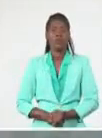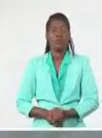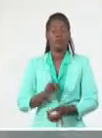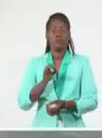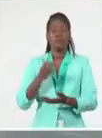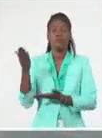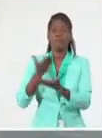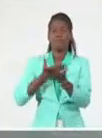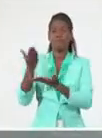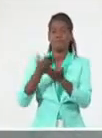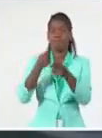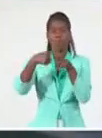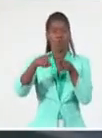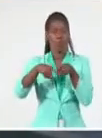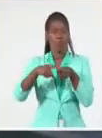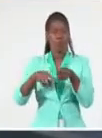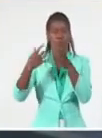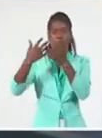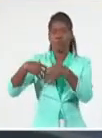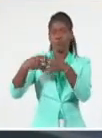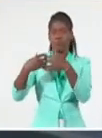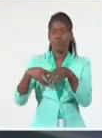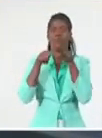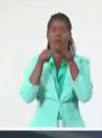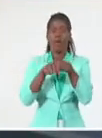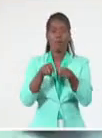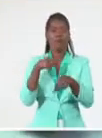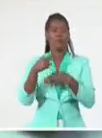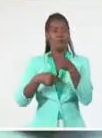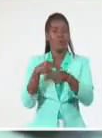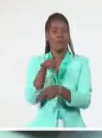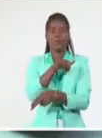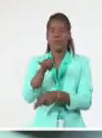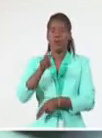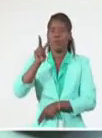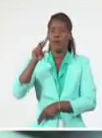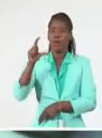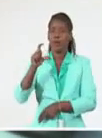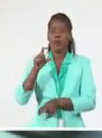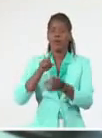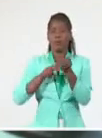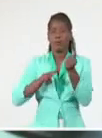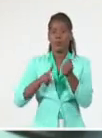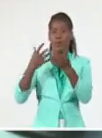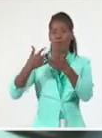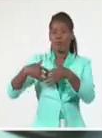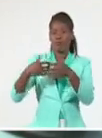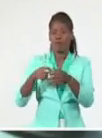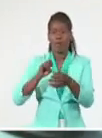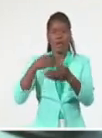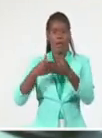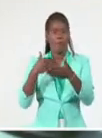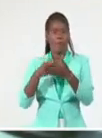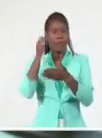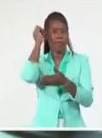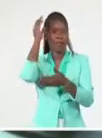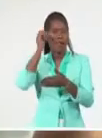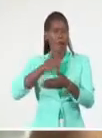sustituir elementos que hoy se importan también estuvieron entre las prioridades para los villaclareños mini industrias proyectos locales